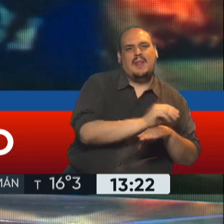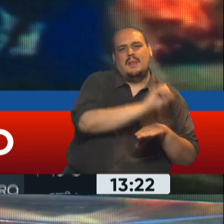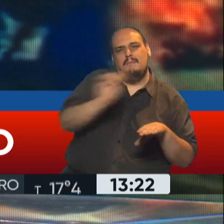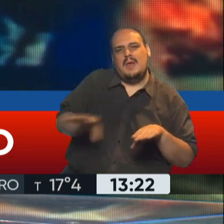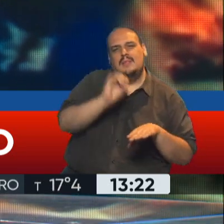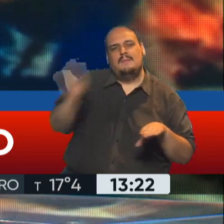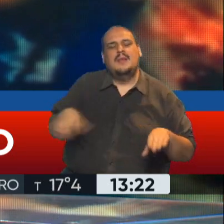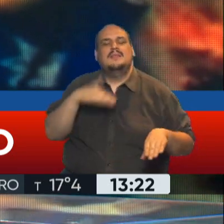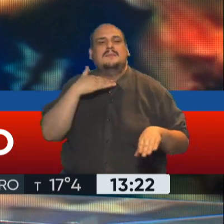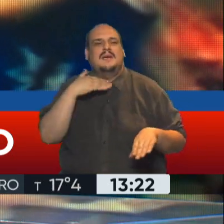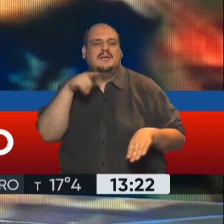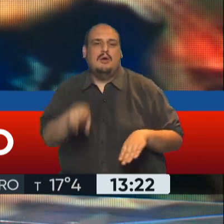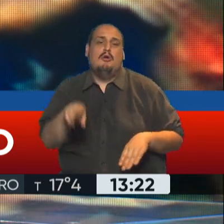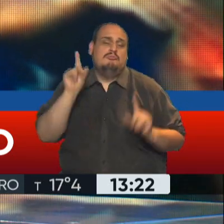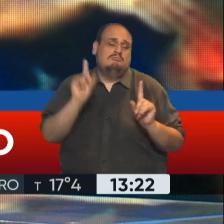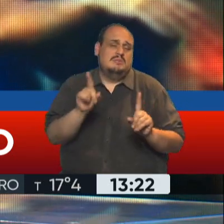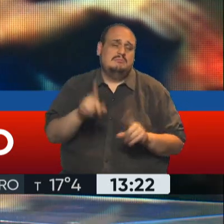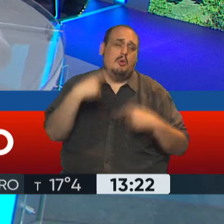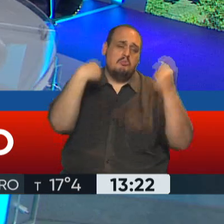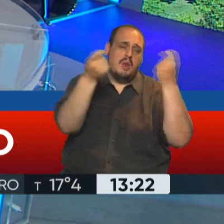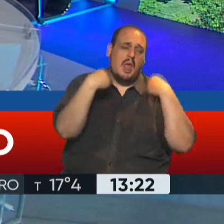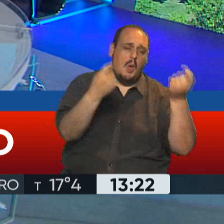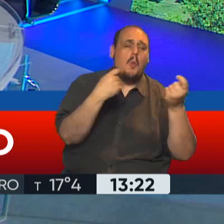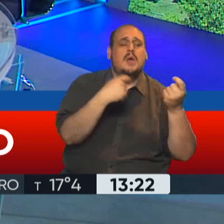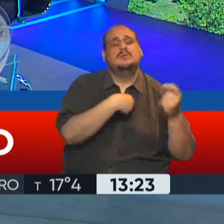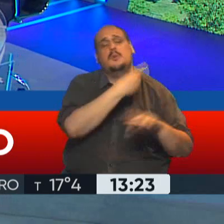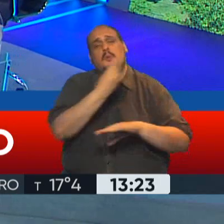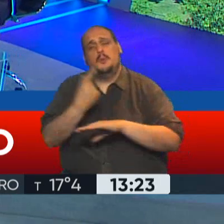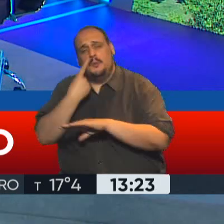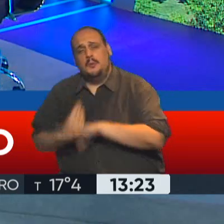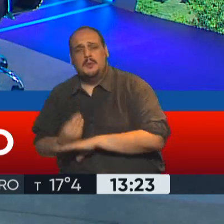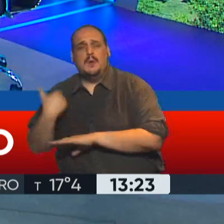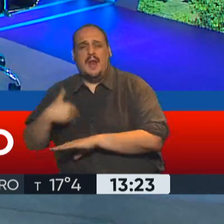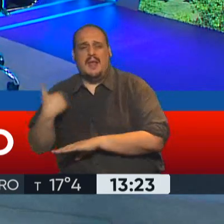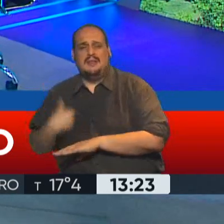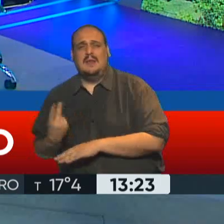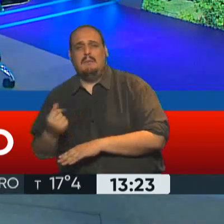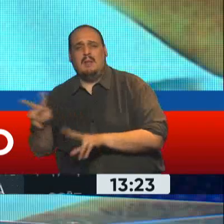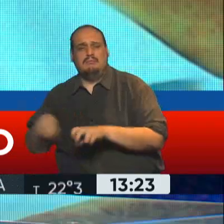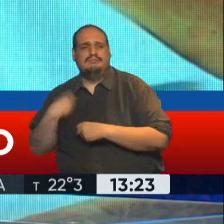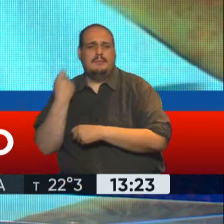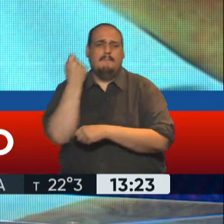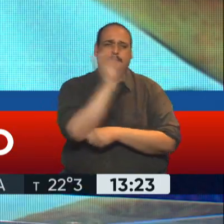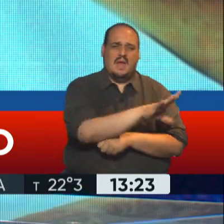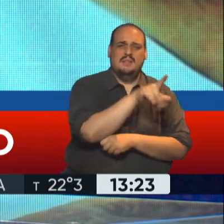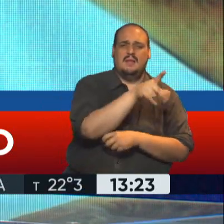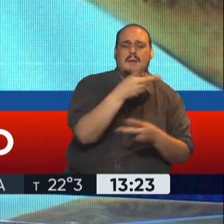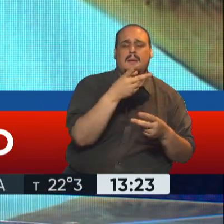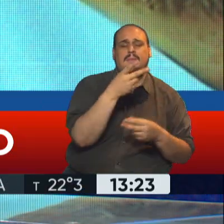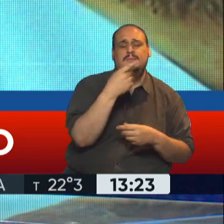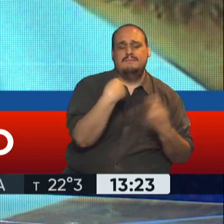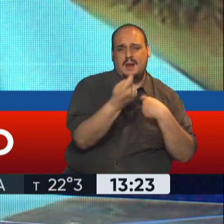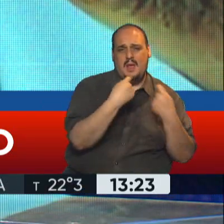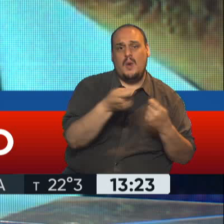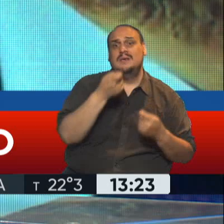sus parte del salario que cobran, de los ingresos que perciben, a su patria natal, en este caso Líbano. Si eso se llega a cerrar,